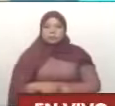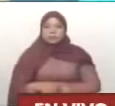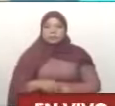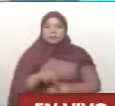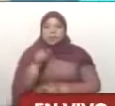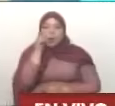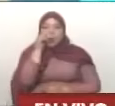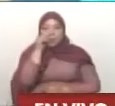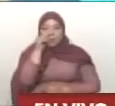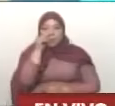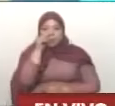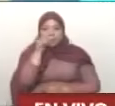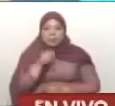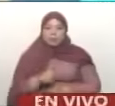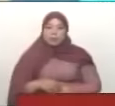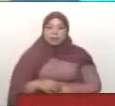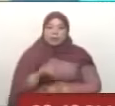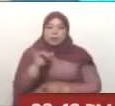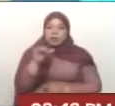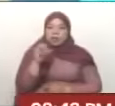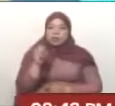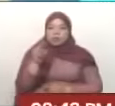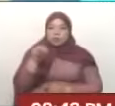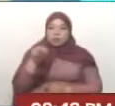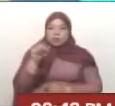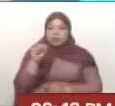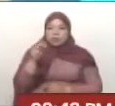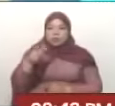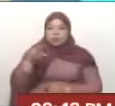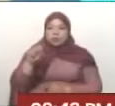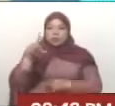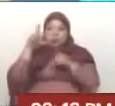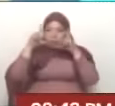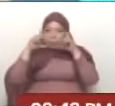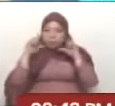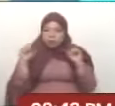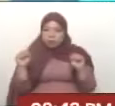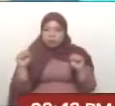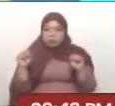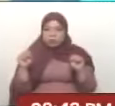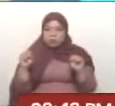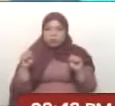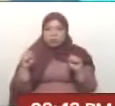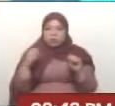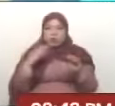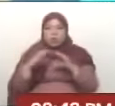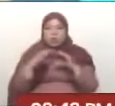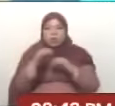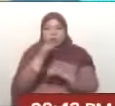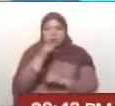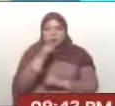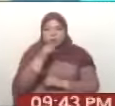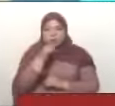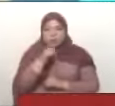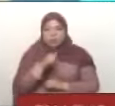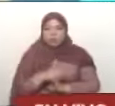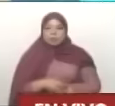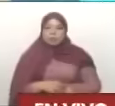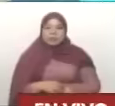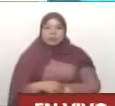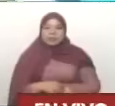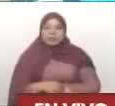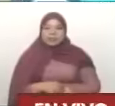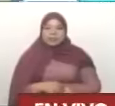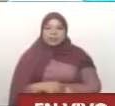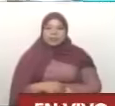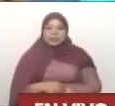Jonathan Hernández, jefe del estado de Aragua. Profesión de Jonathan, community manager.